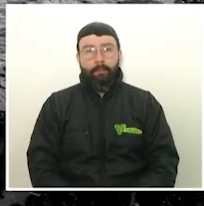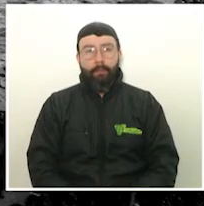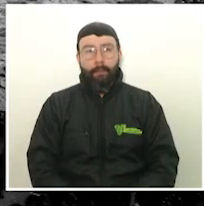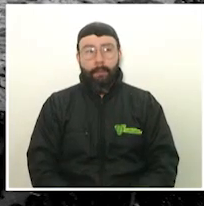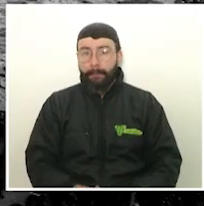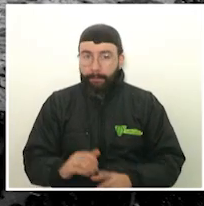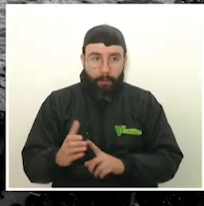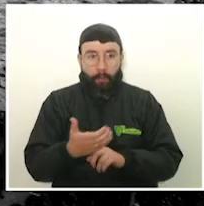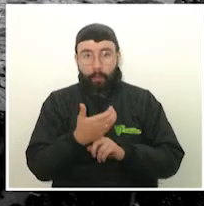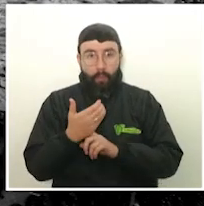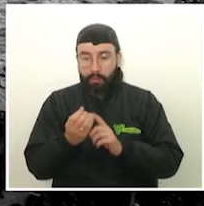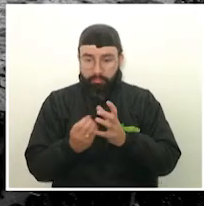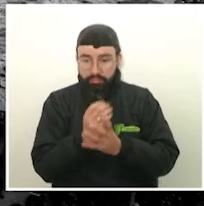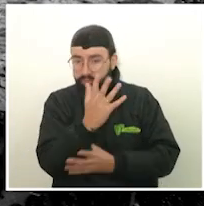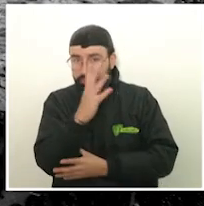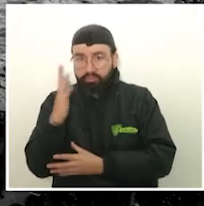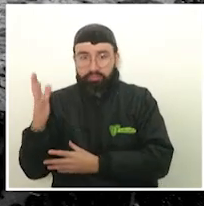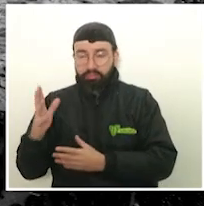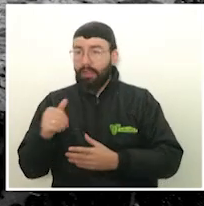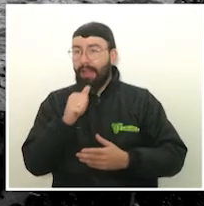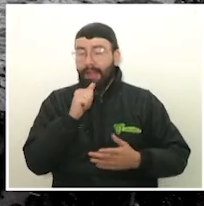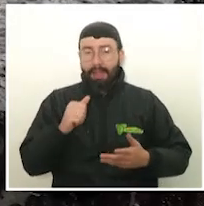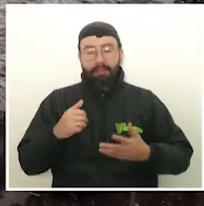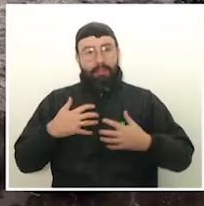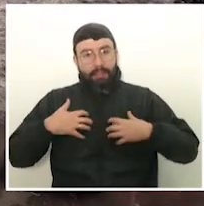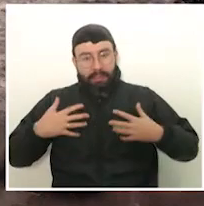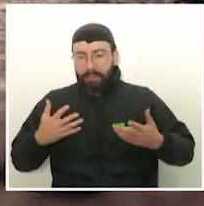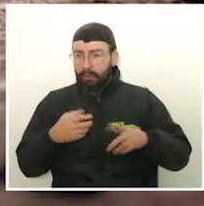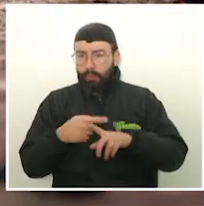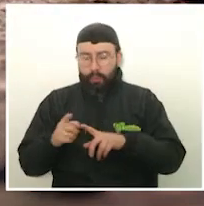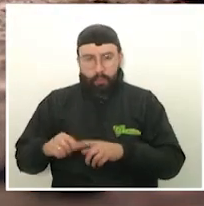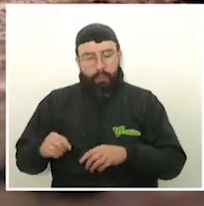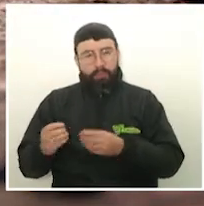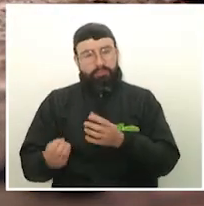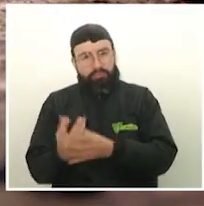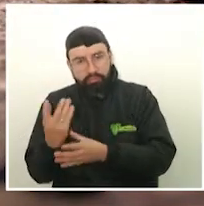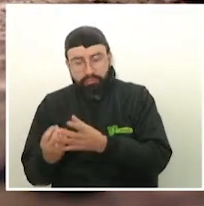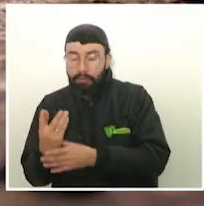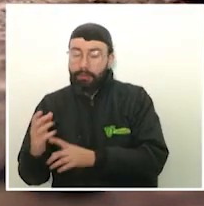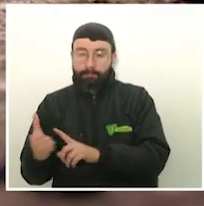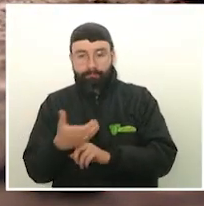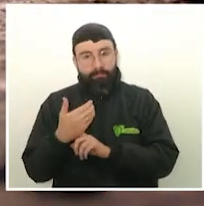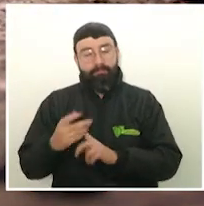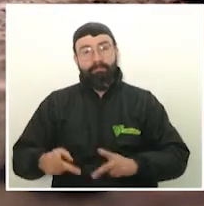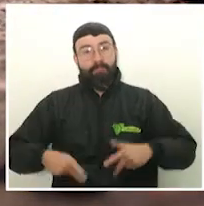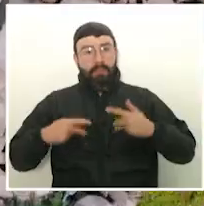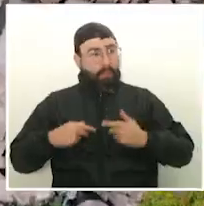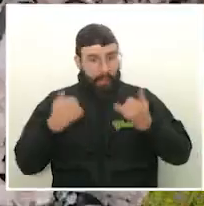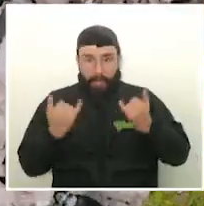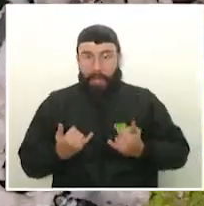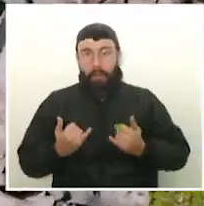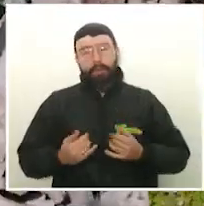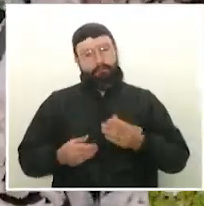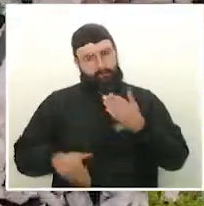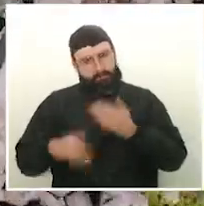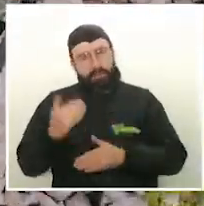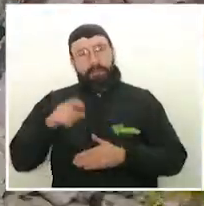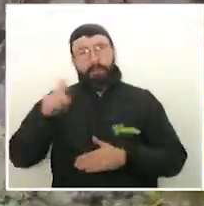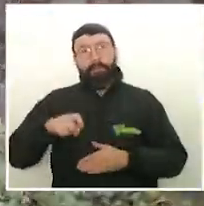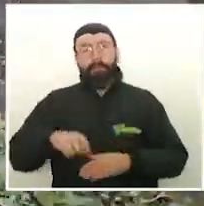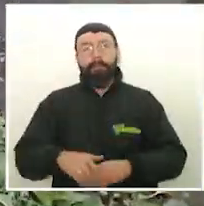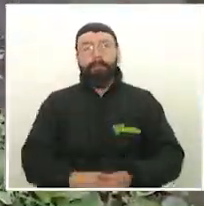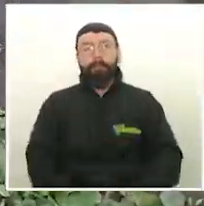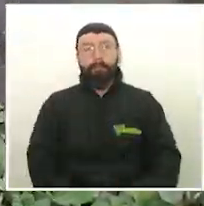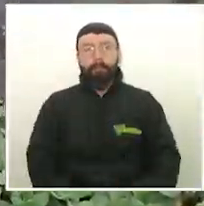Preservar la biodiversidad es fundamental para salvar la vida del planeta. Hay que actuar ya.